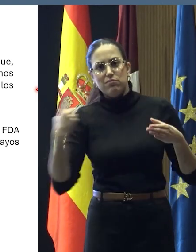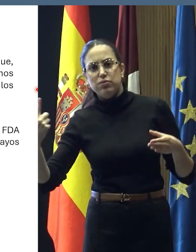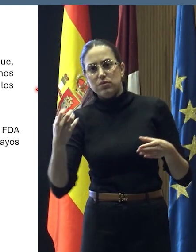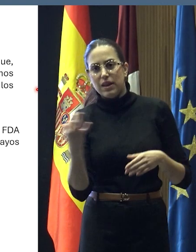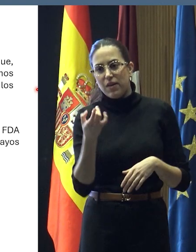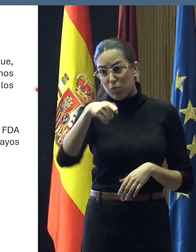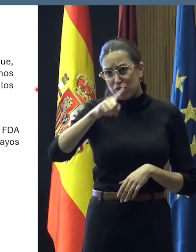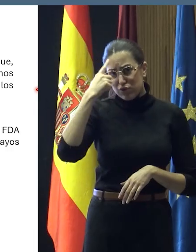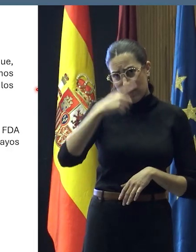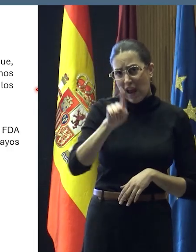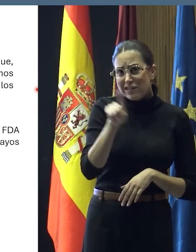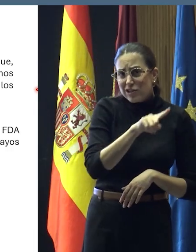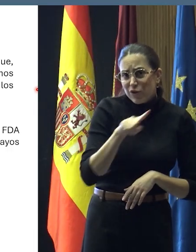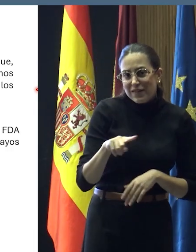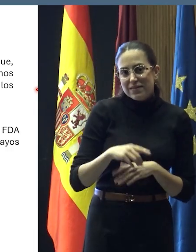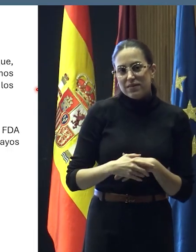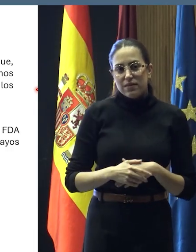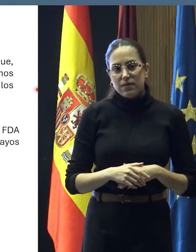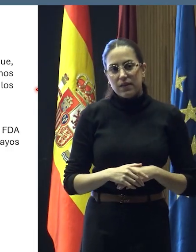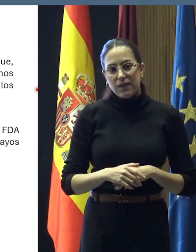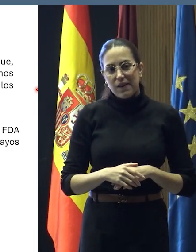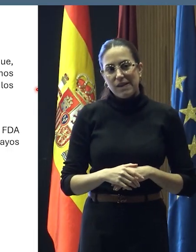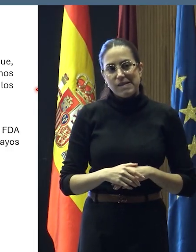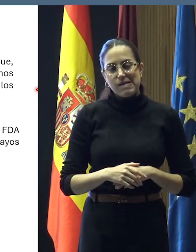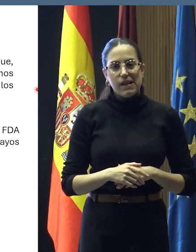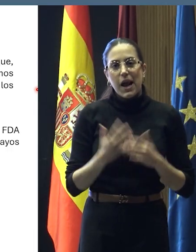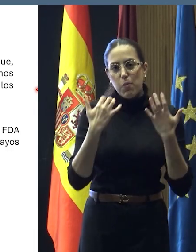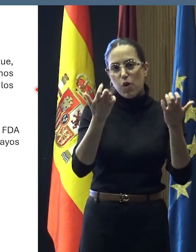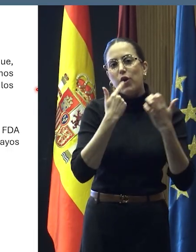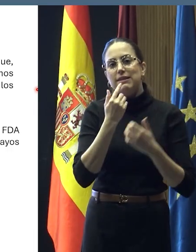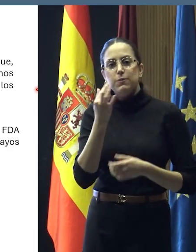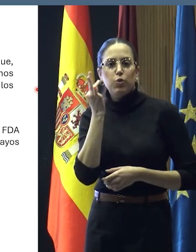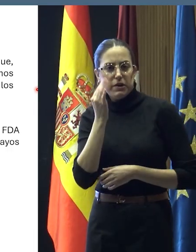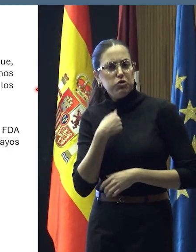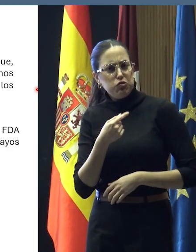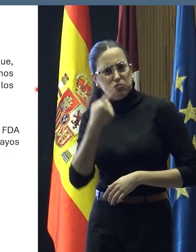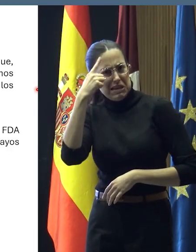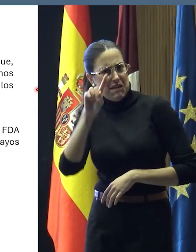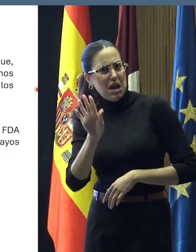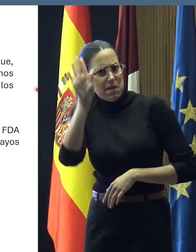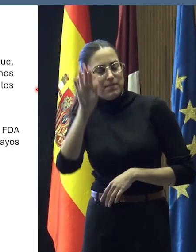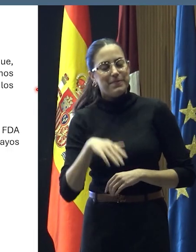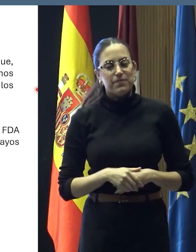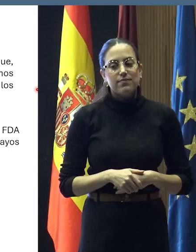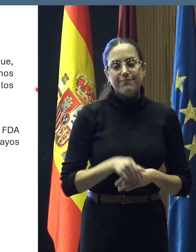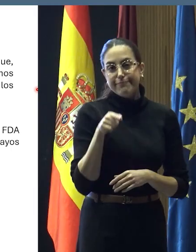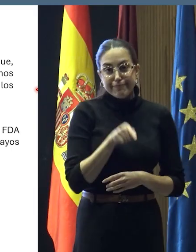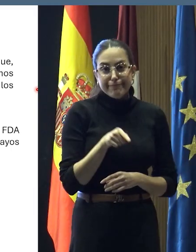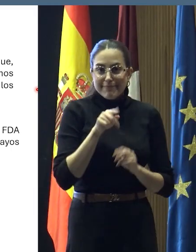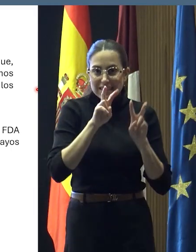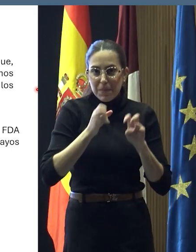ustedes? Tú sí. También. Es muy importante porque